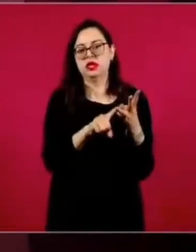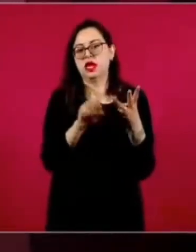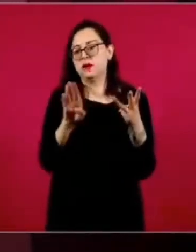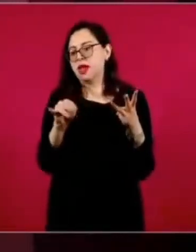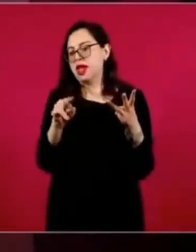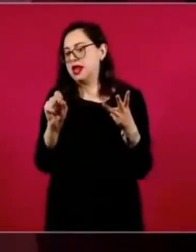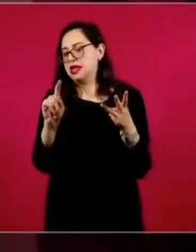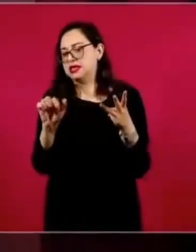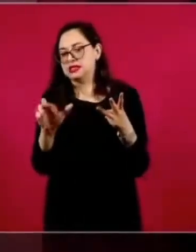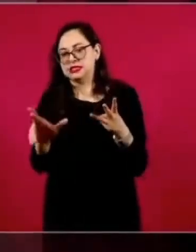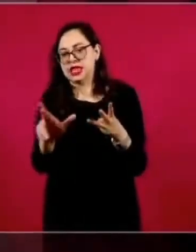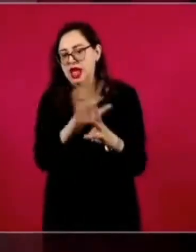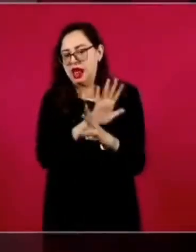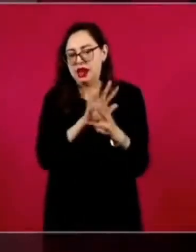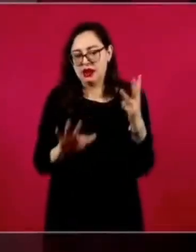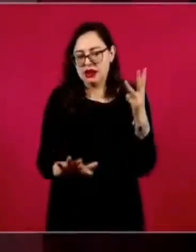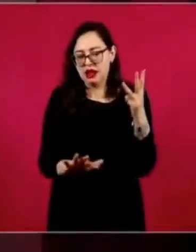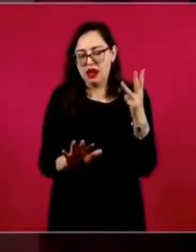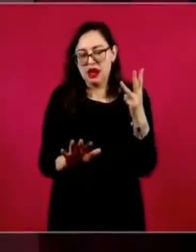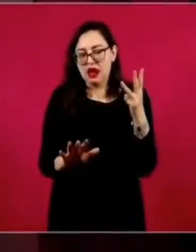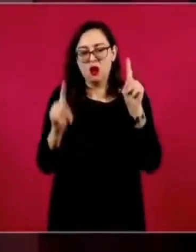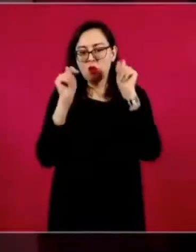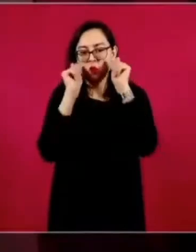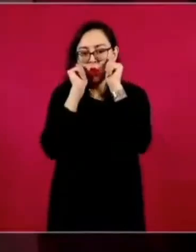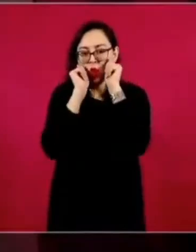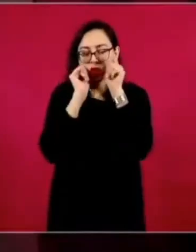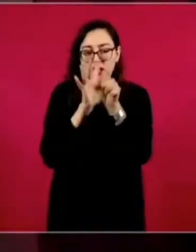4 especialidades.